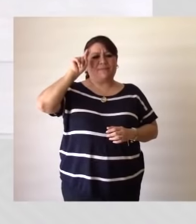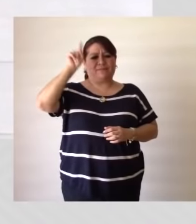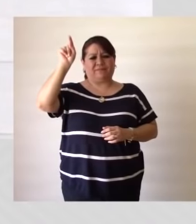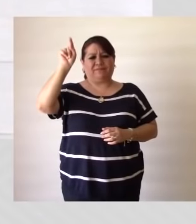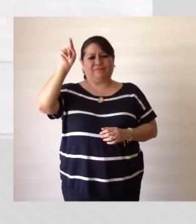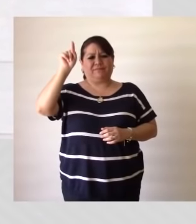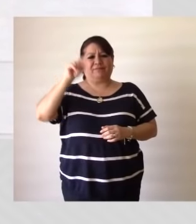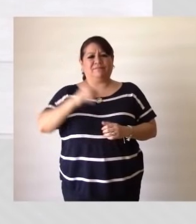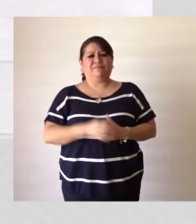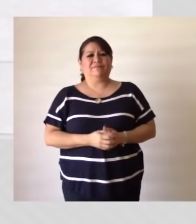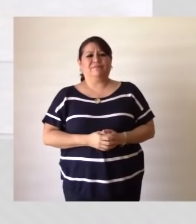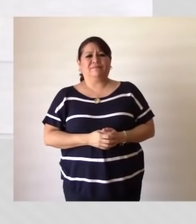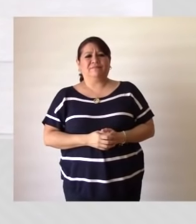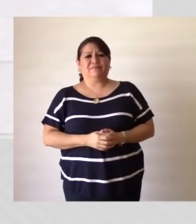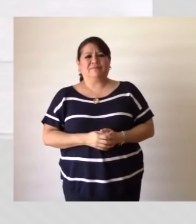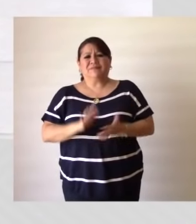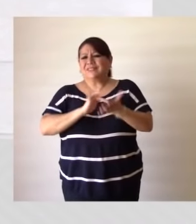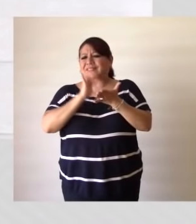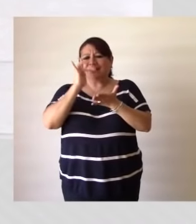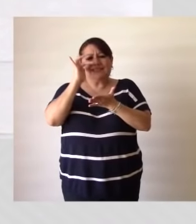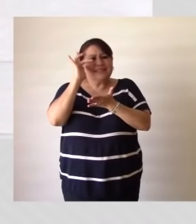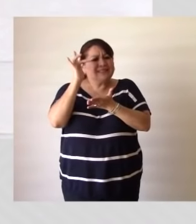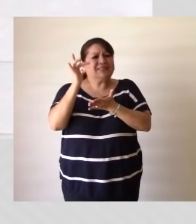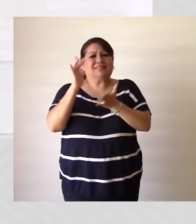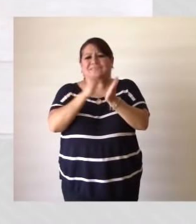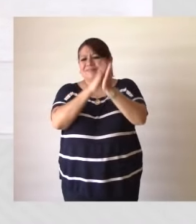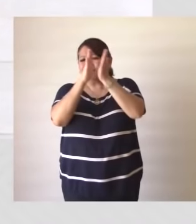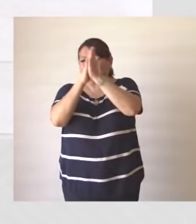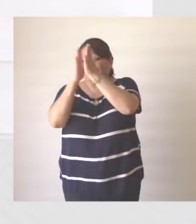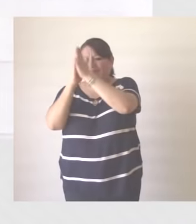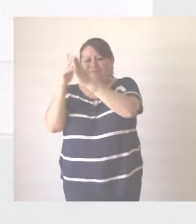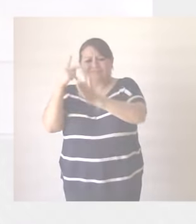y te alabamos en cristo jesus amen